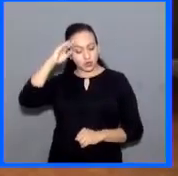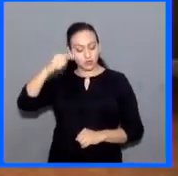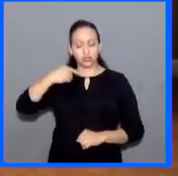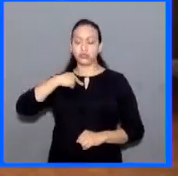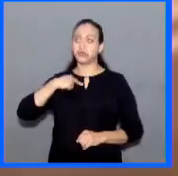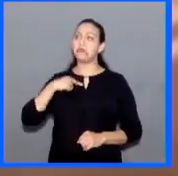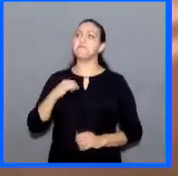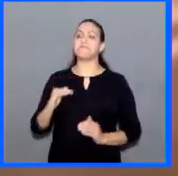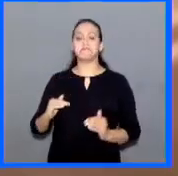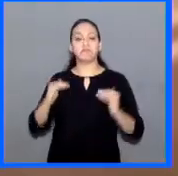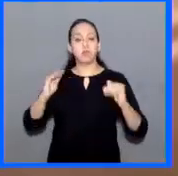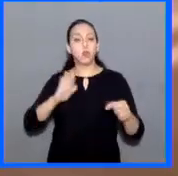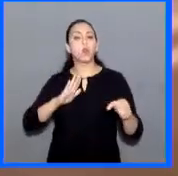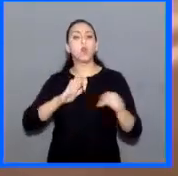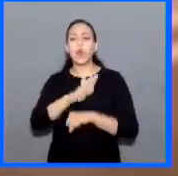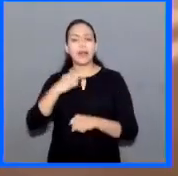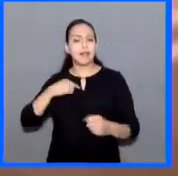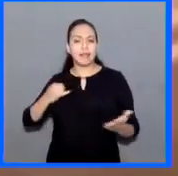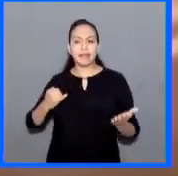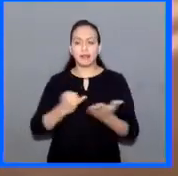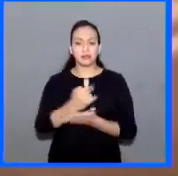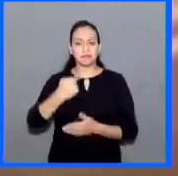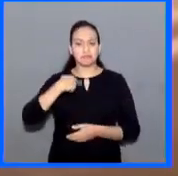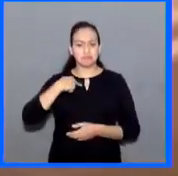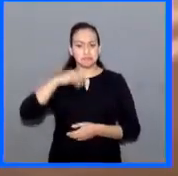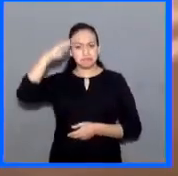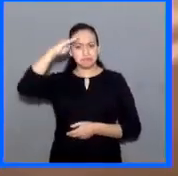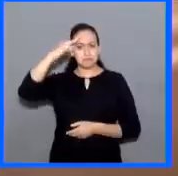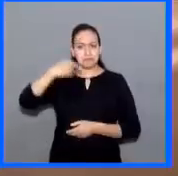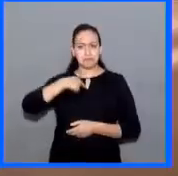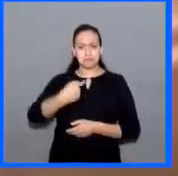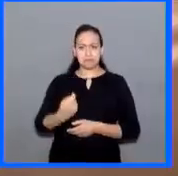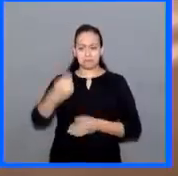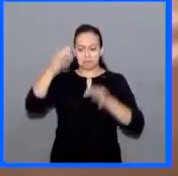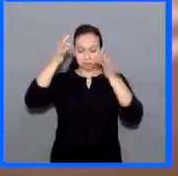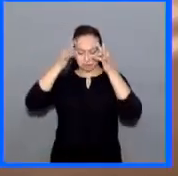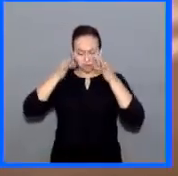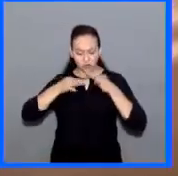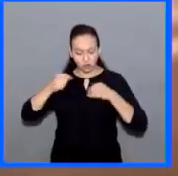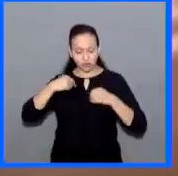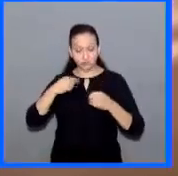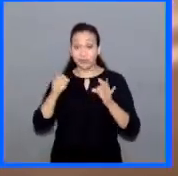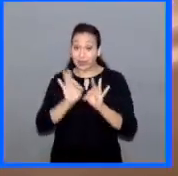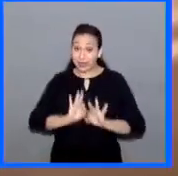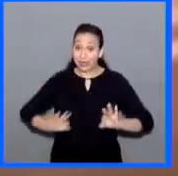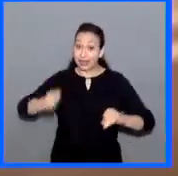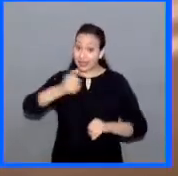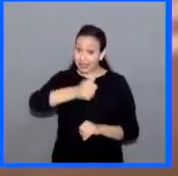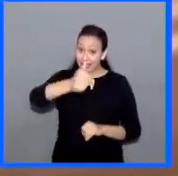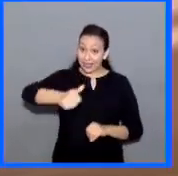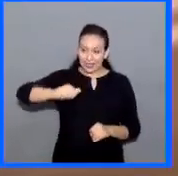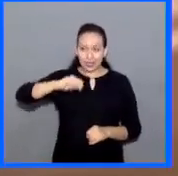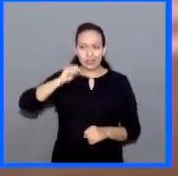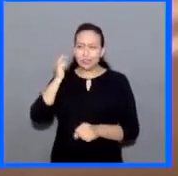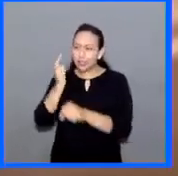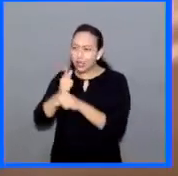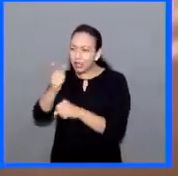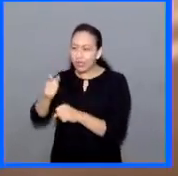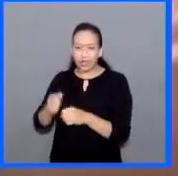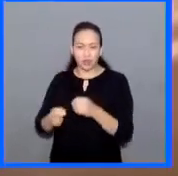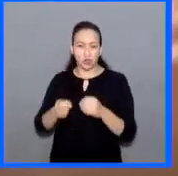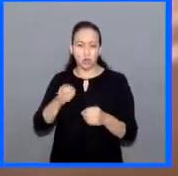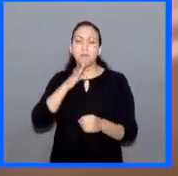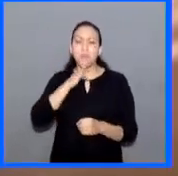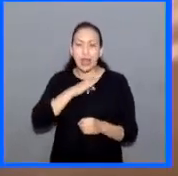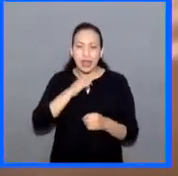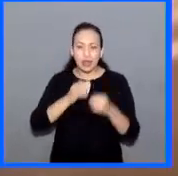compromisos, que uno se manifieste en contra de las injusticias. Lenia Batres